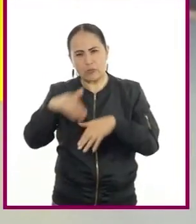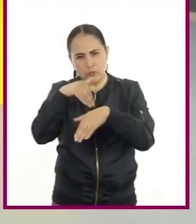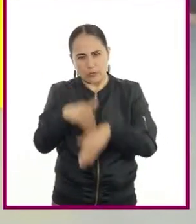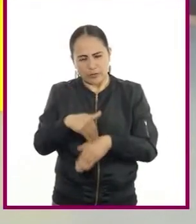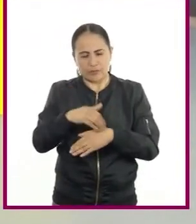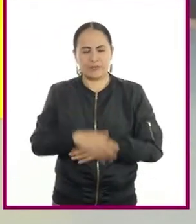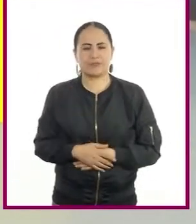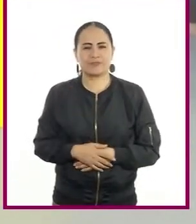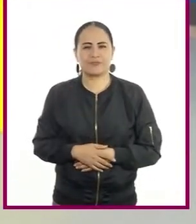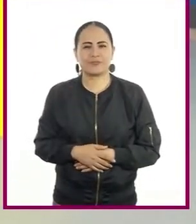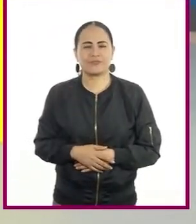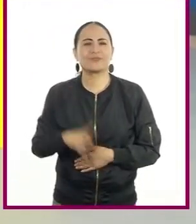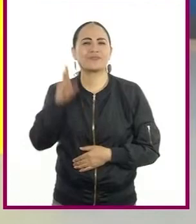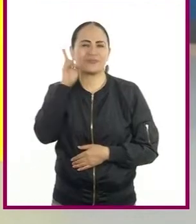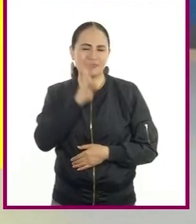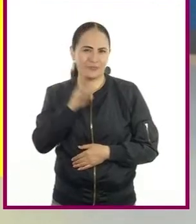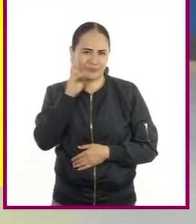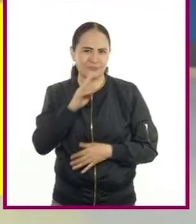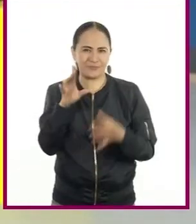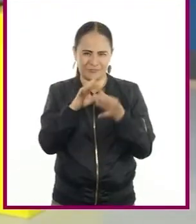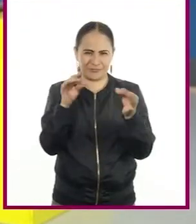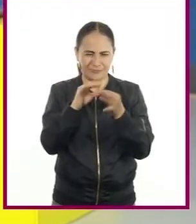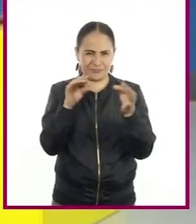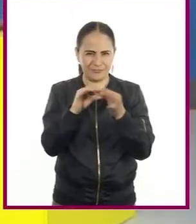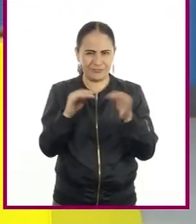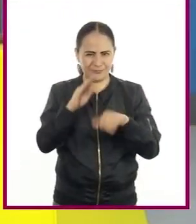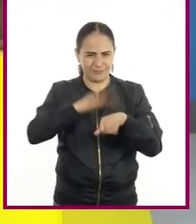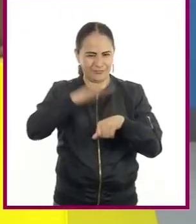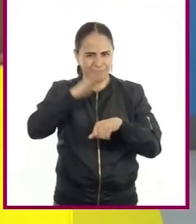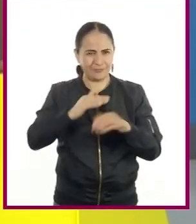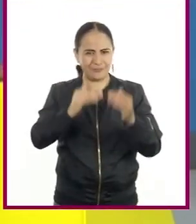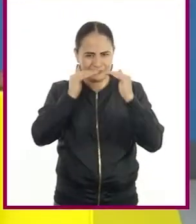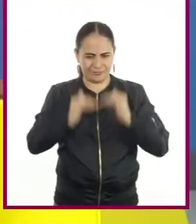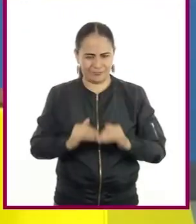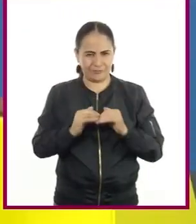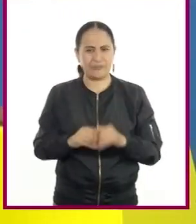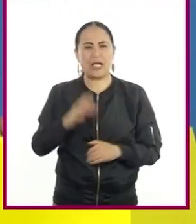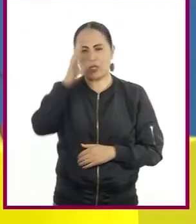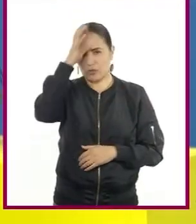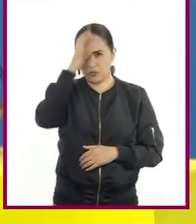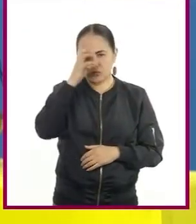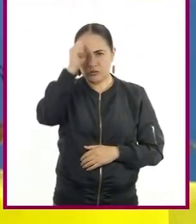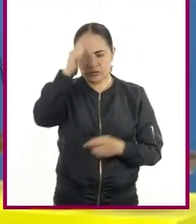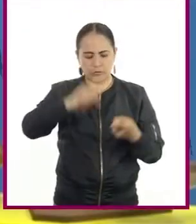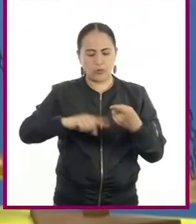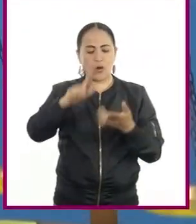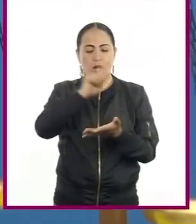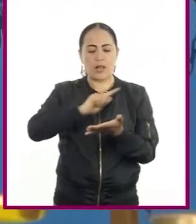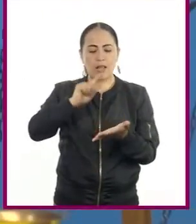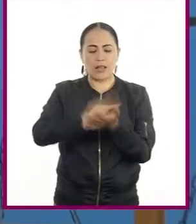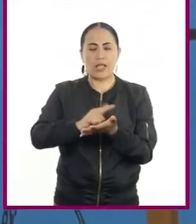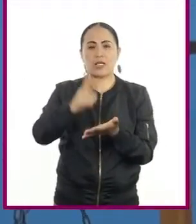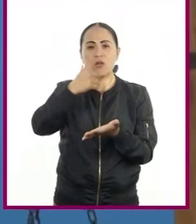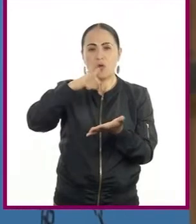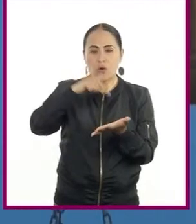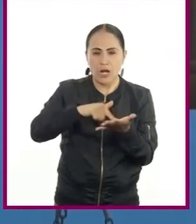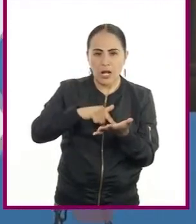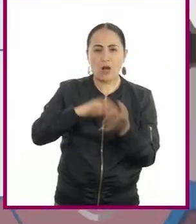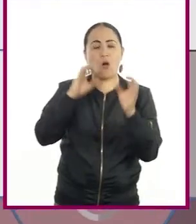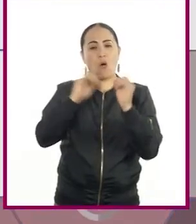Veamos y escuchemos lo que se explica a continuación, pues reforzará los conceptos de leyes locales y